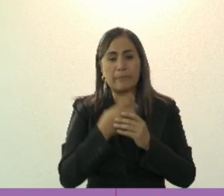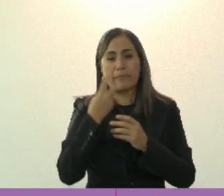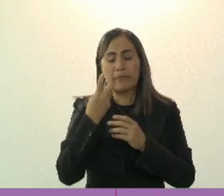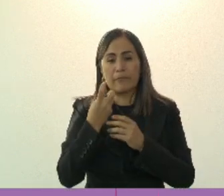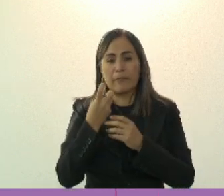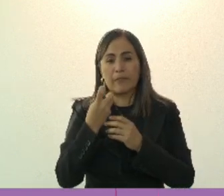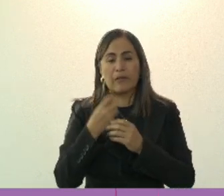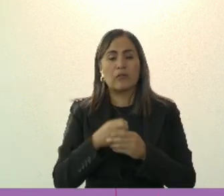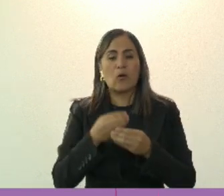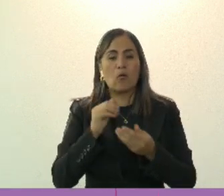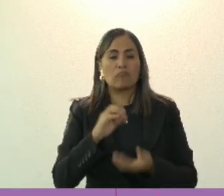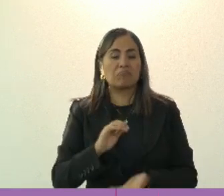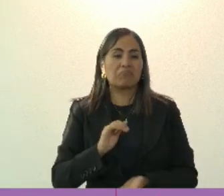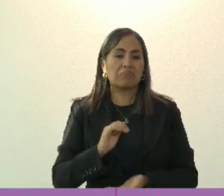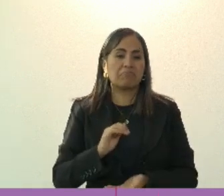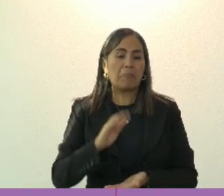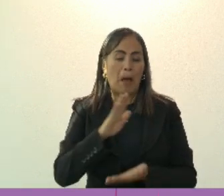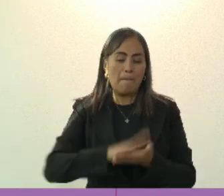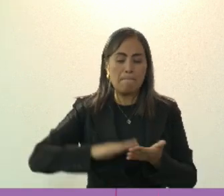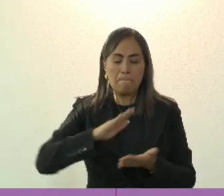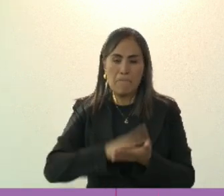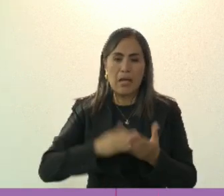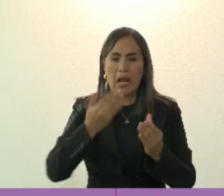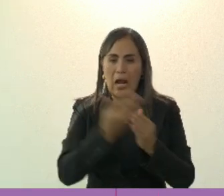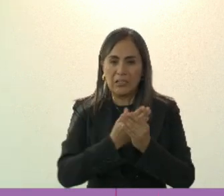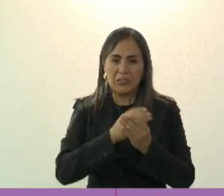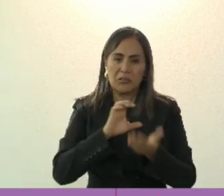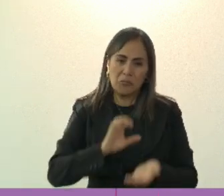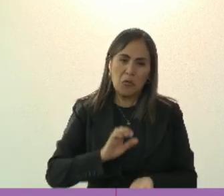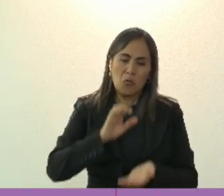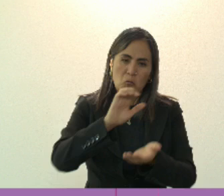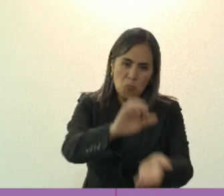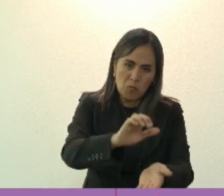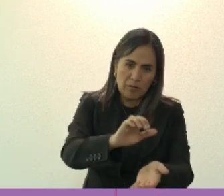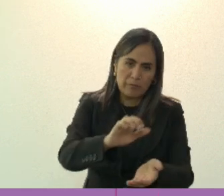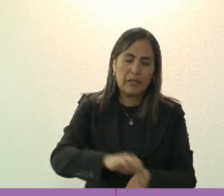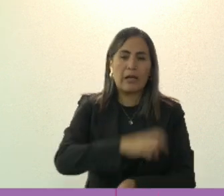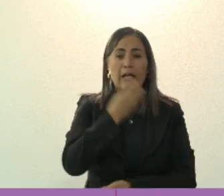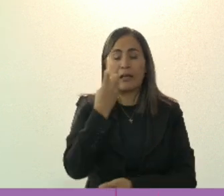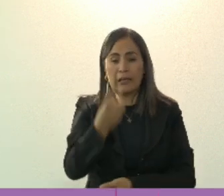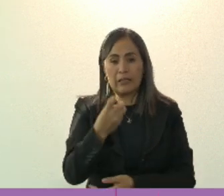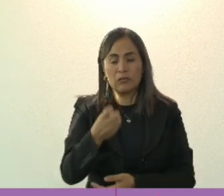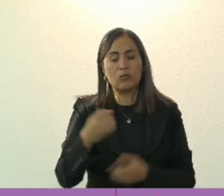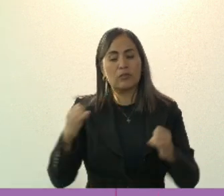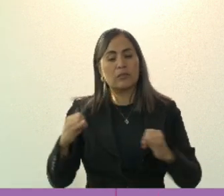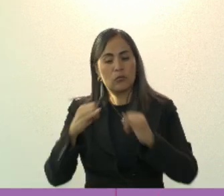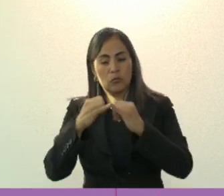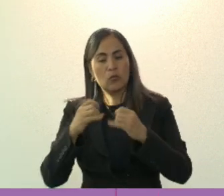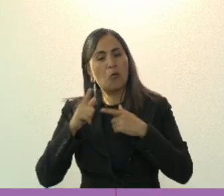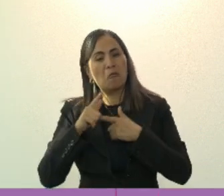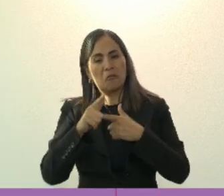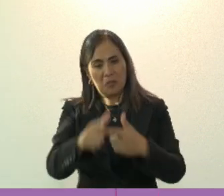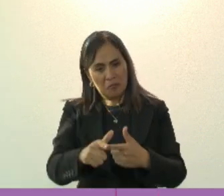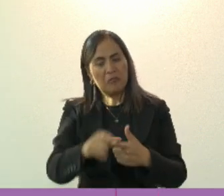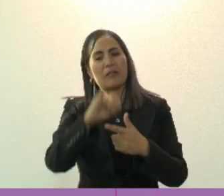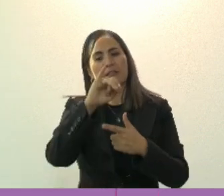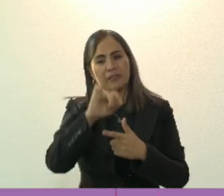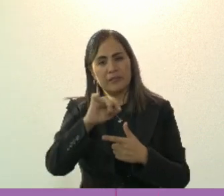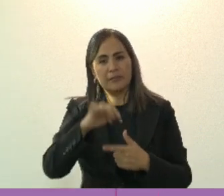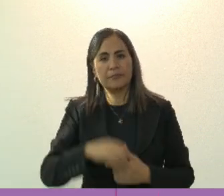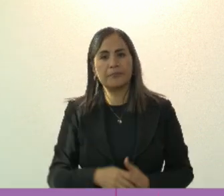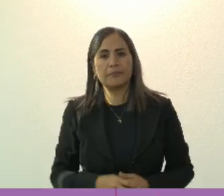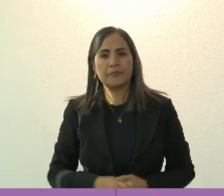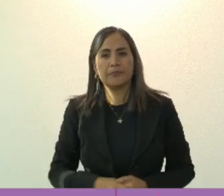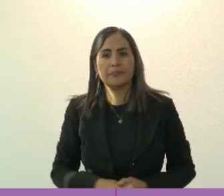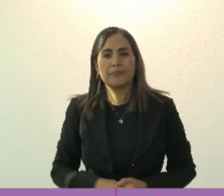unas entregas adecuadas y que haya continuidad en las instituciones. Otra